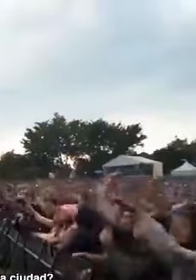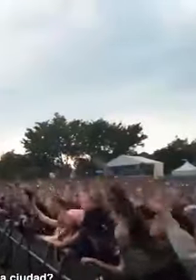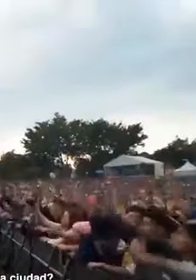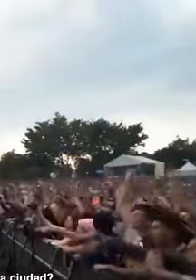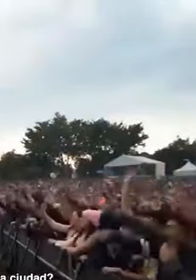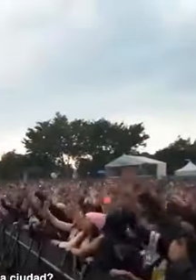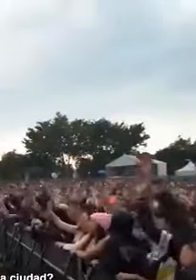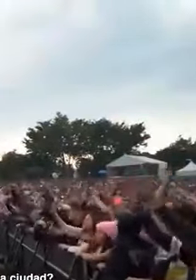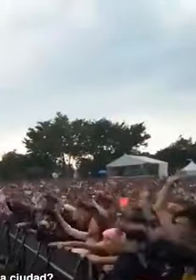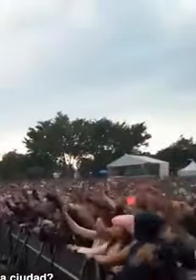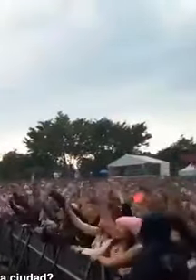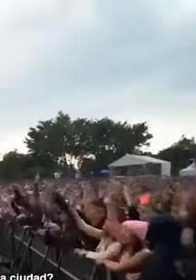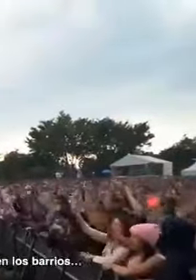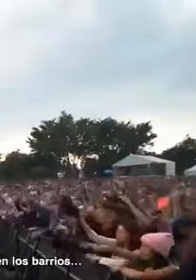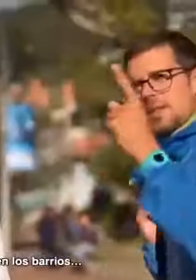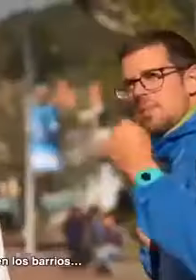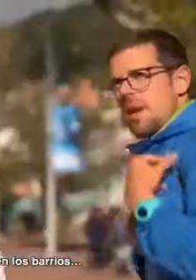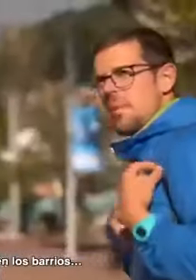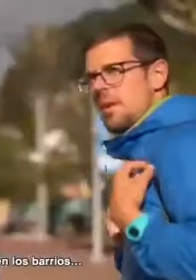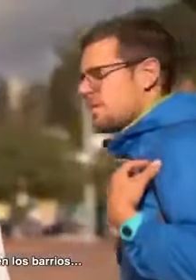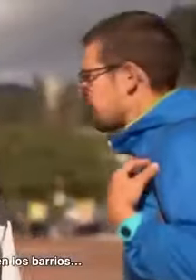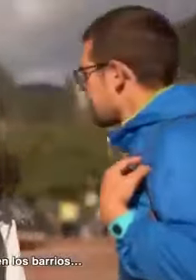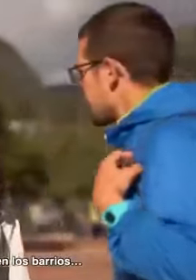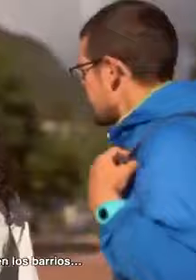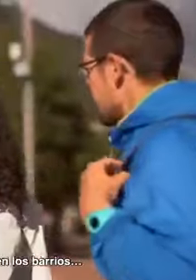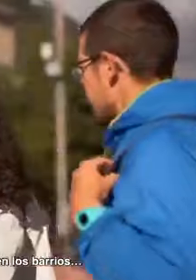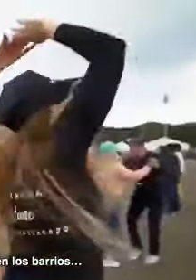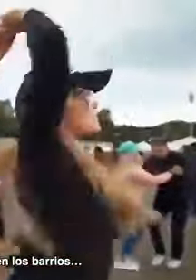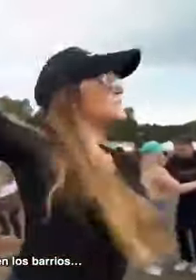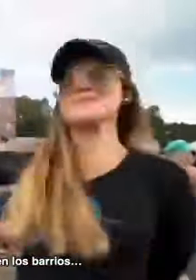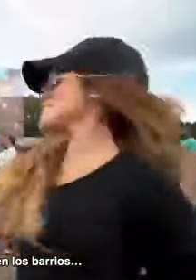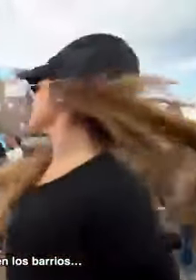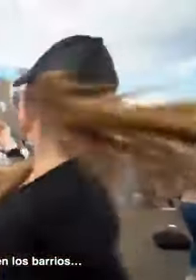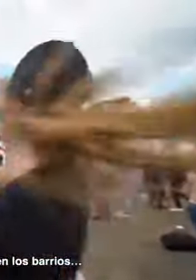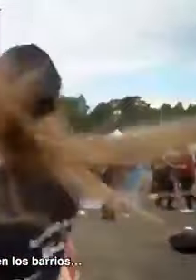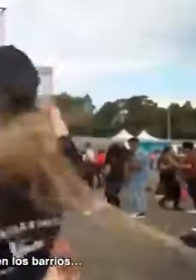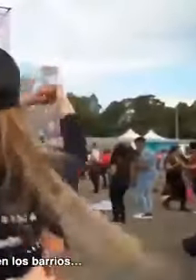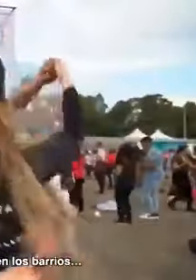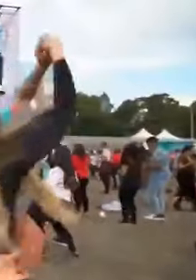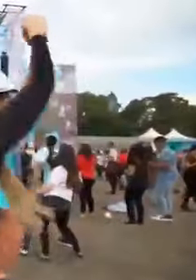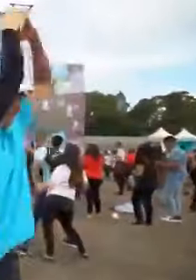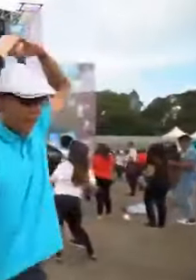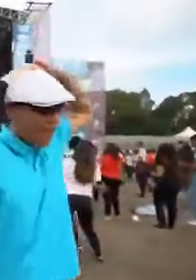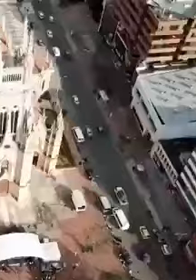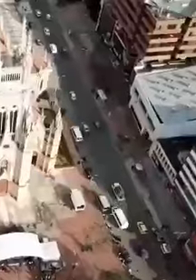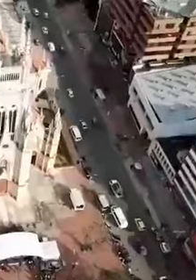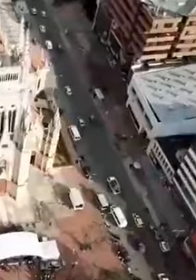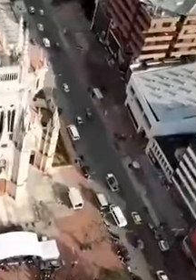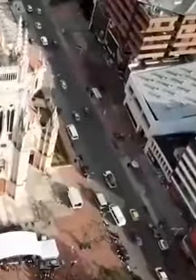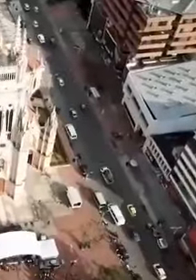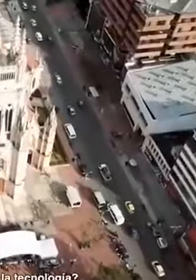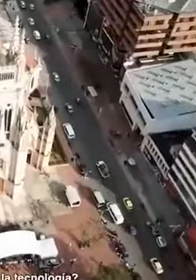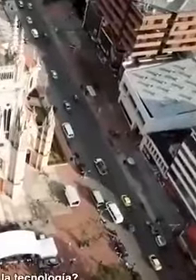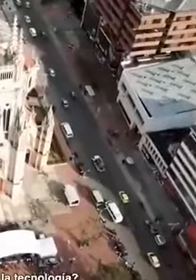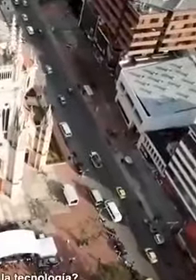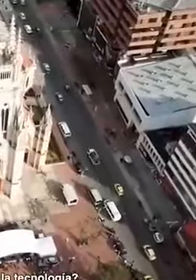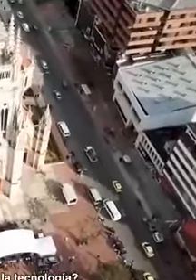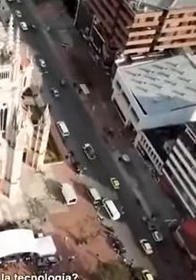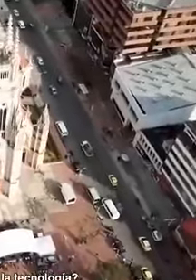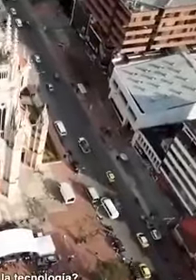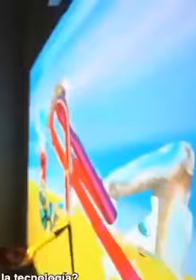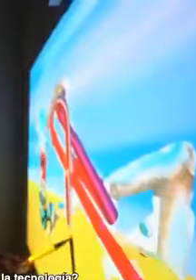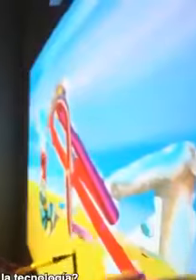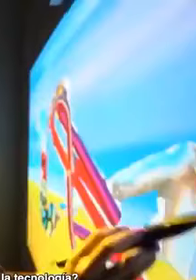¿Para qué el arte en esta ciudad? ¿Festivales en los parques y en los barrios? ¿Para qué? ¿Para qué? Y más